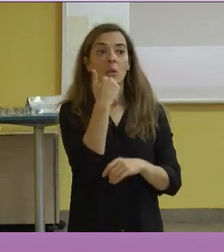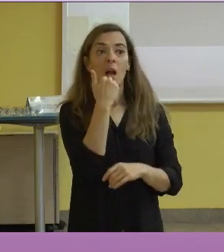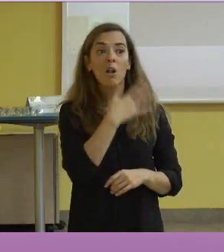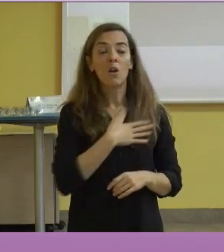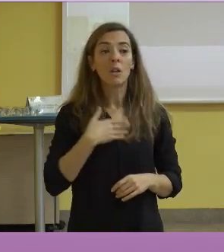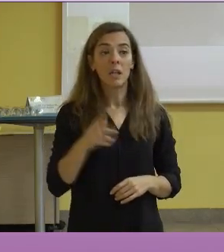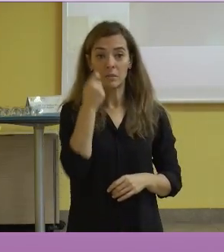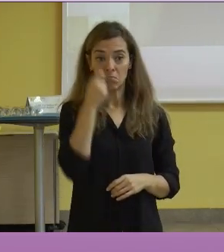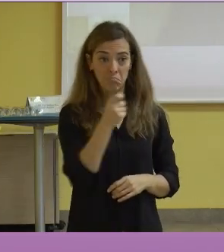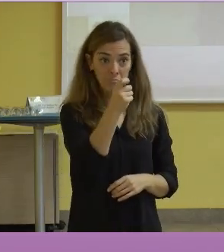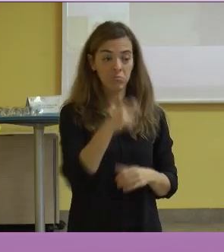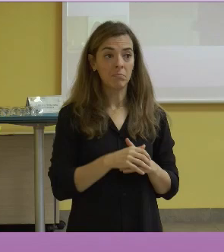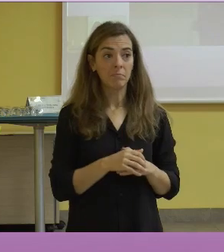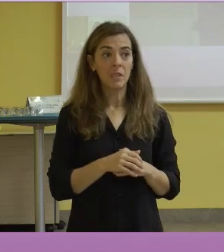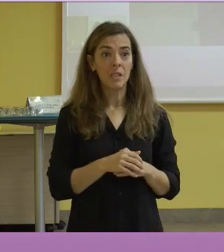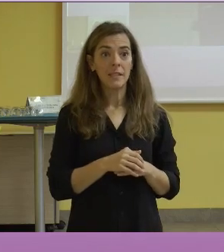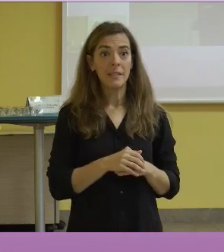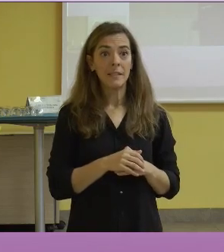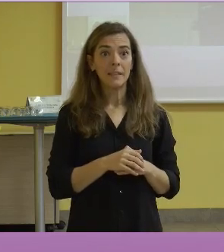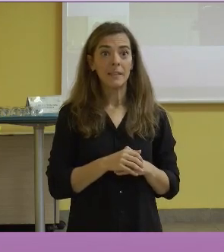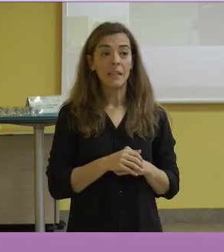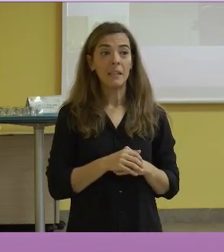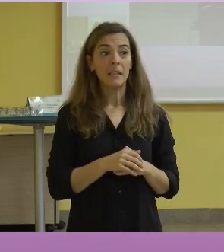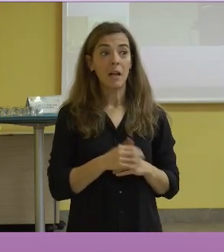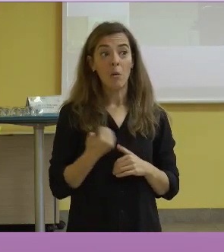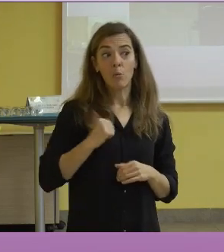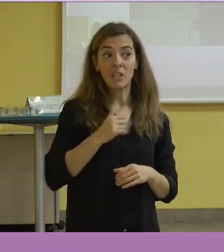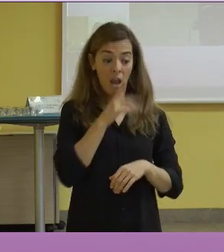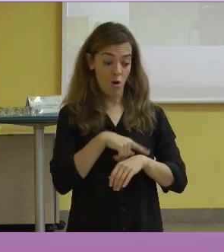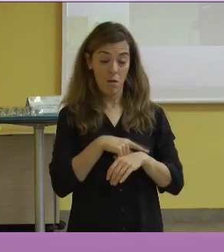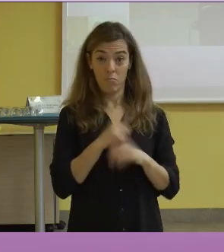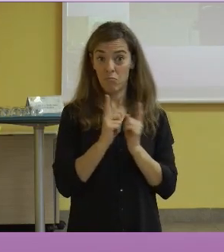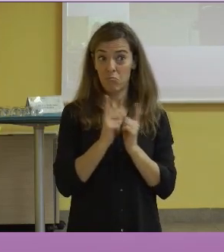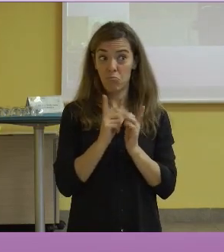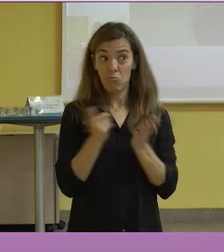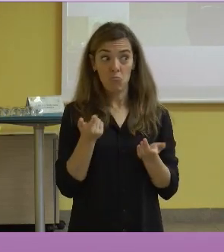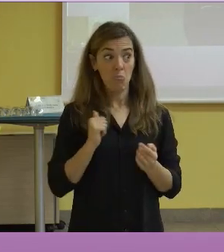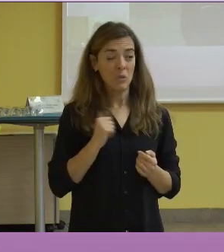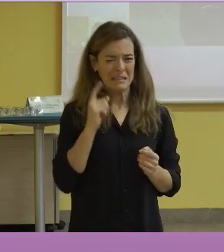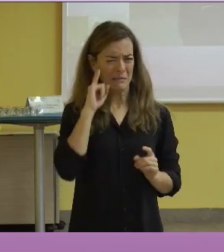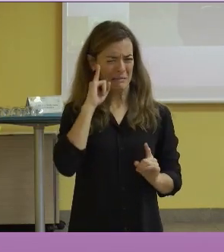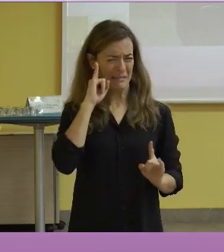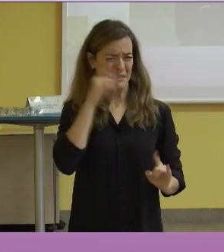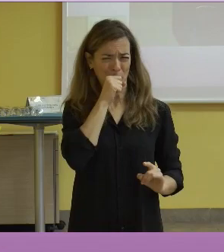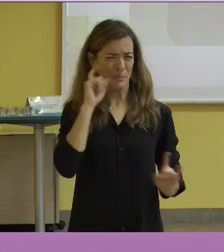y aprovechar este ratito que tenéis para poder...